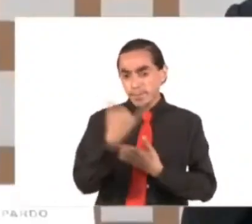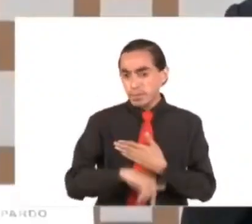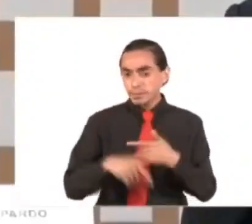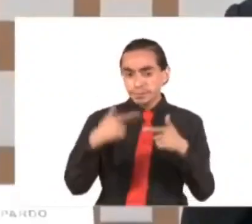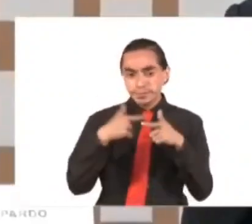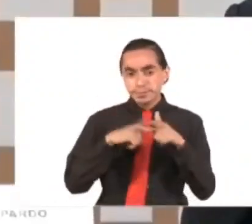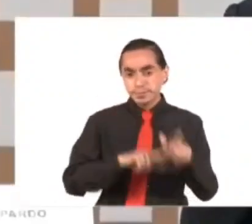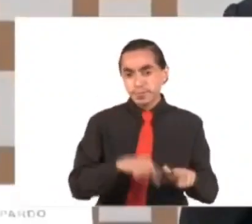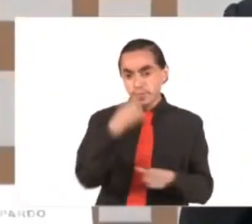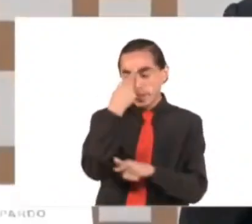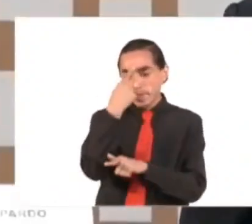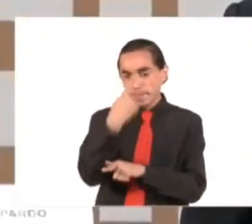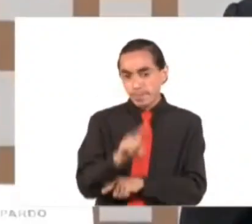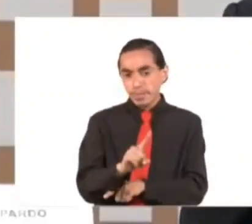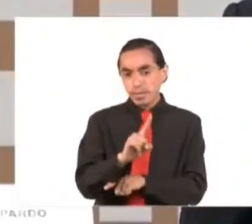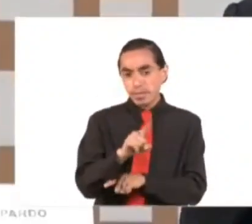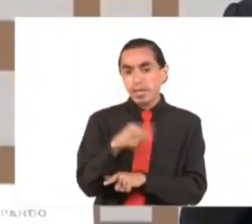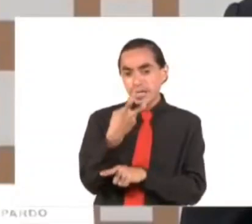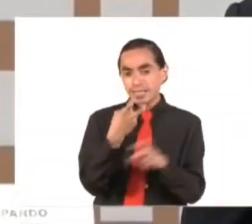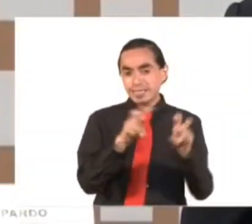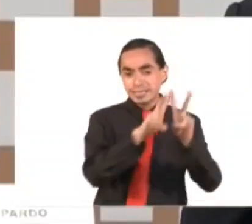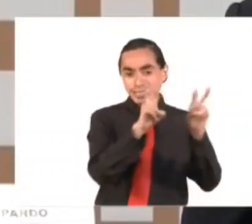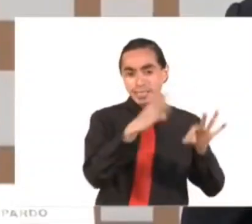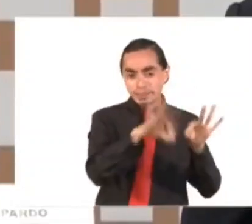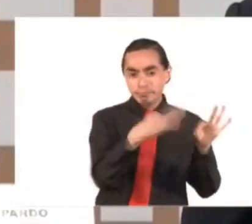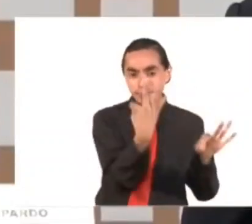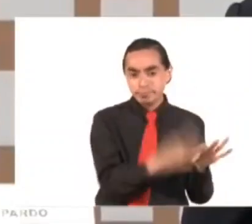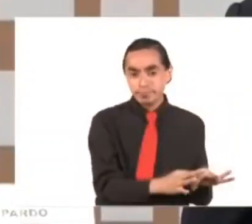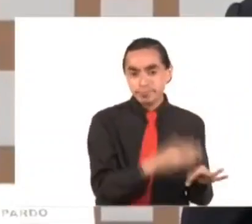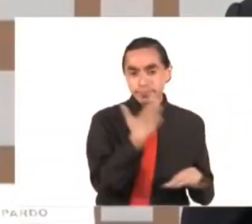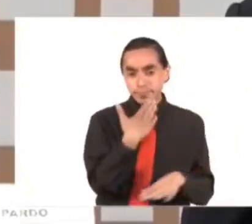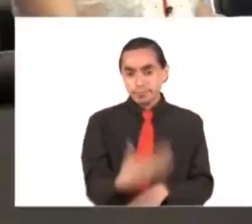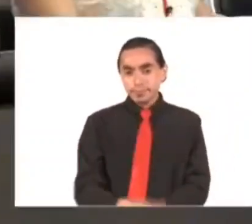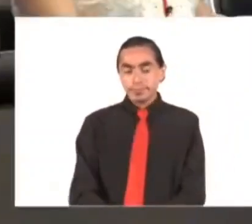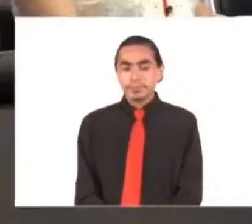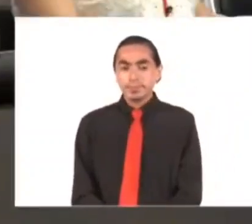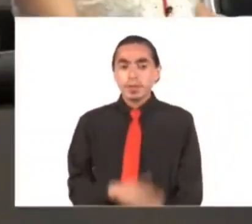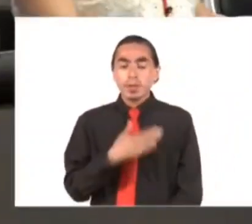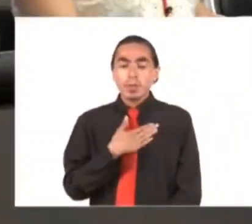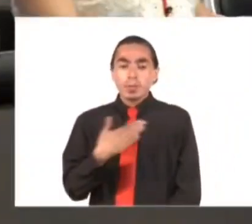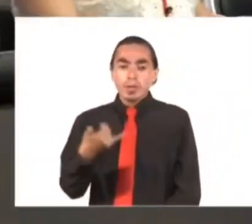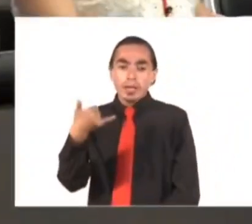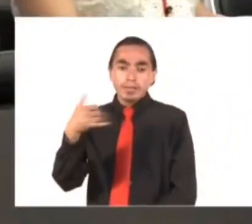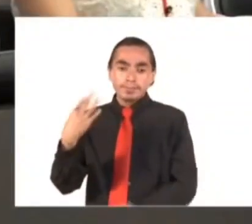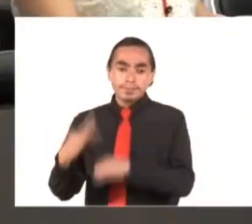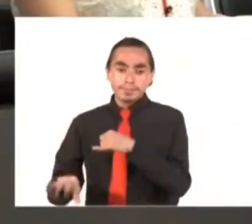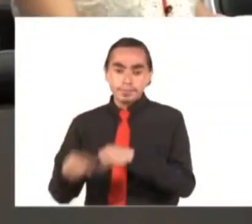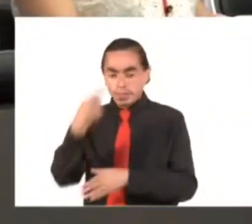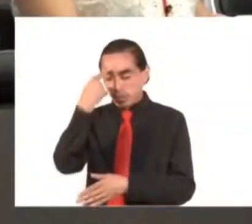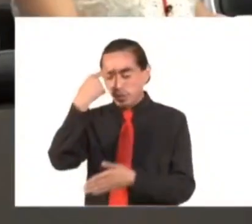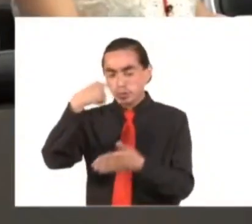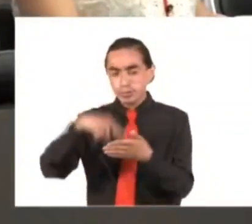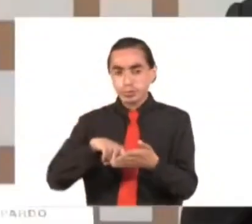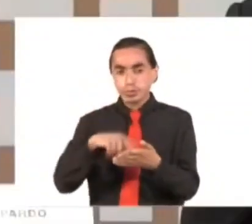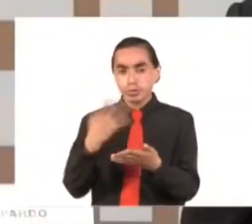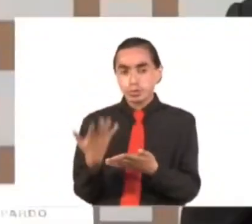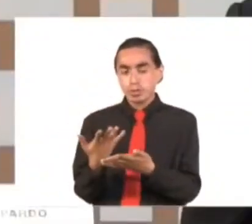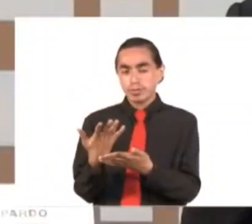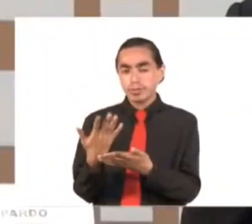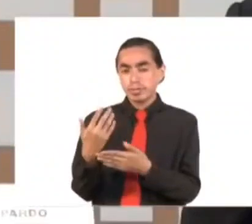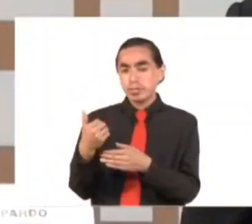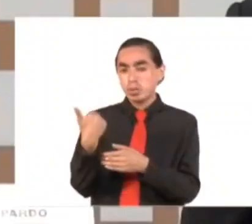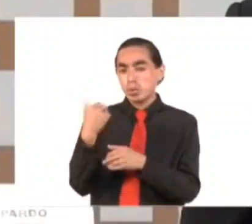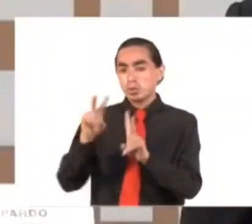adelante para poder cumplir este tema. Y finalmente creo que otro